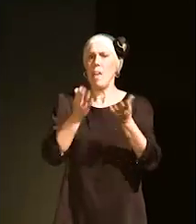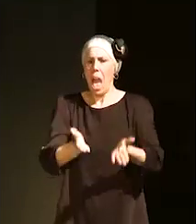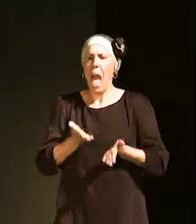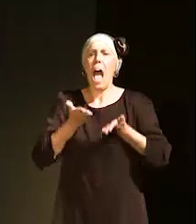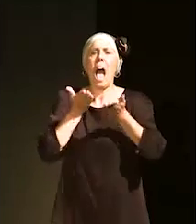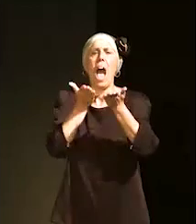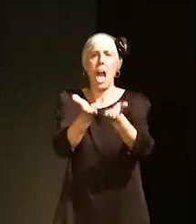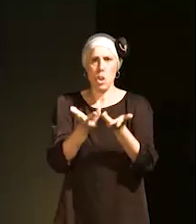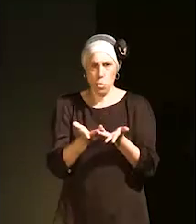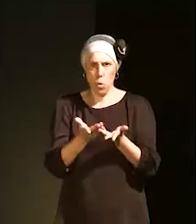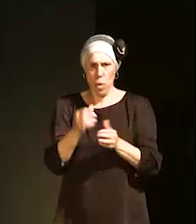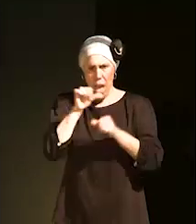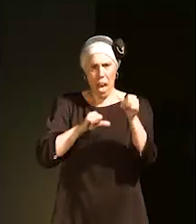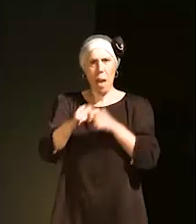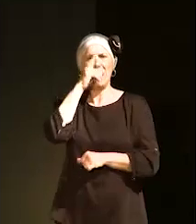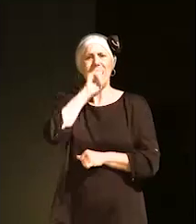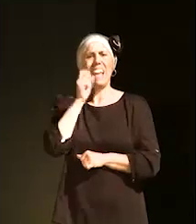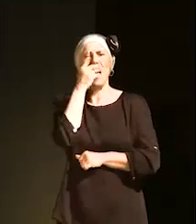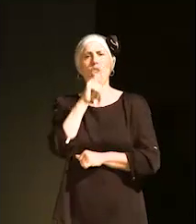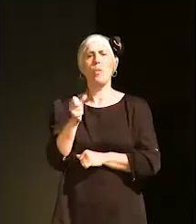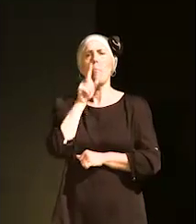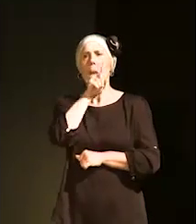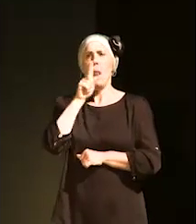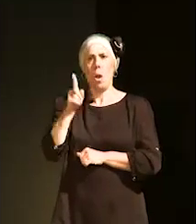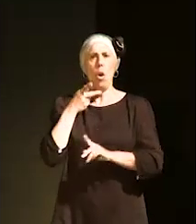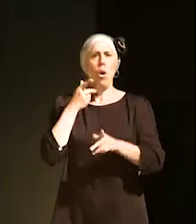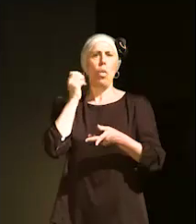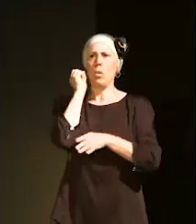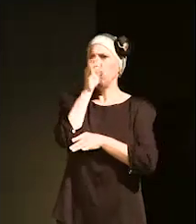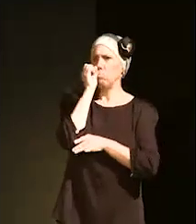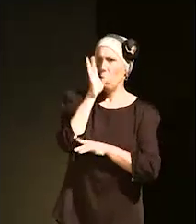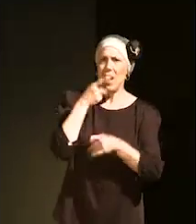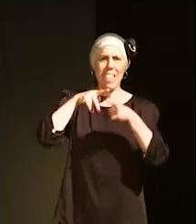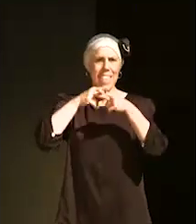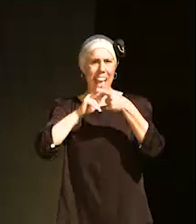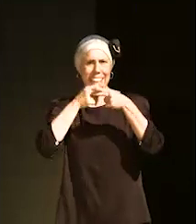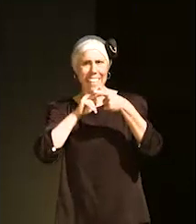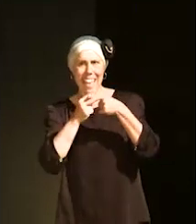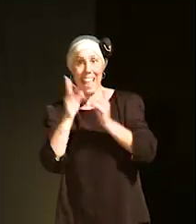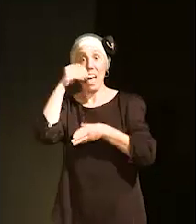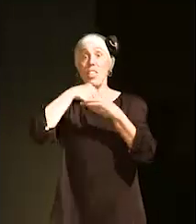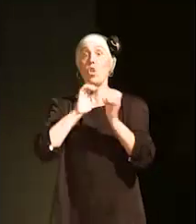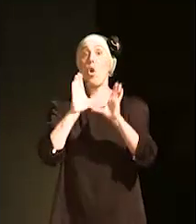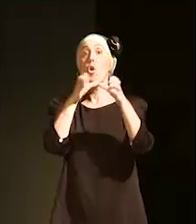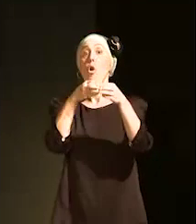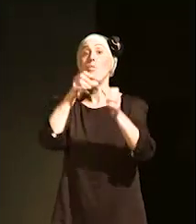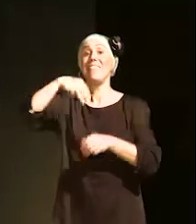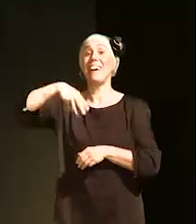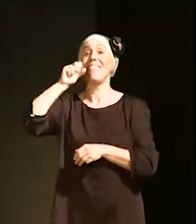2011 imparten talleres a organizaciones de mujeres y en comunidades mayas y